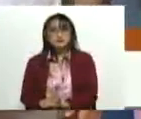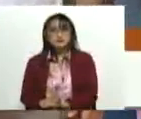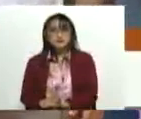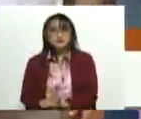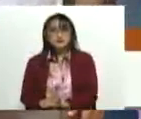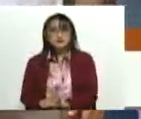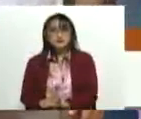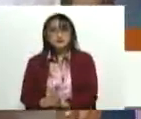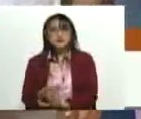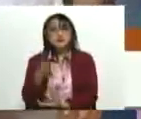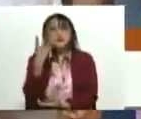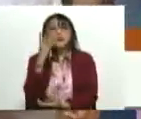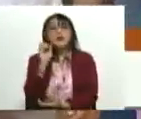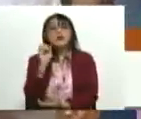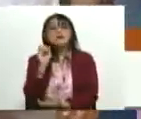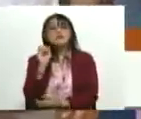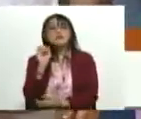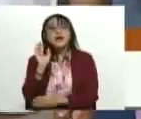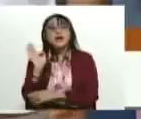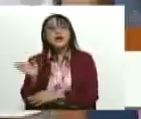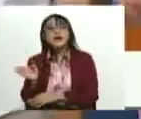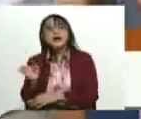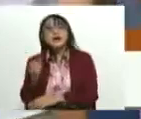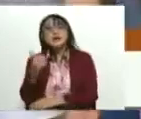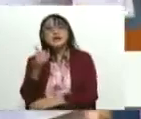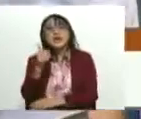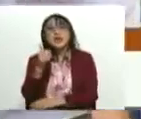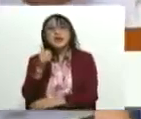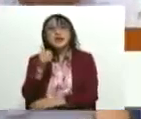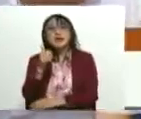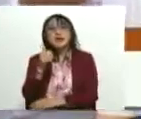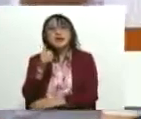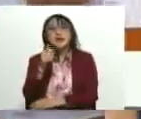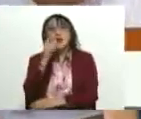¿Cuánto? ¿40 contra 10 a favor de los hombres?